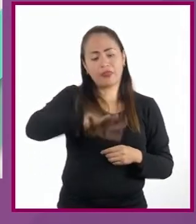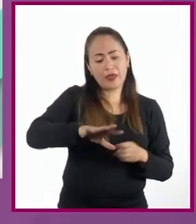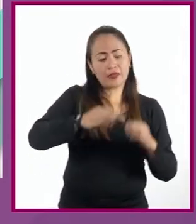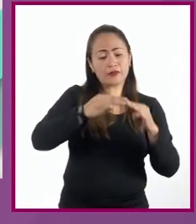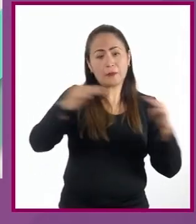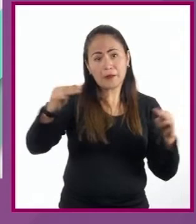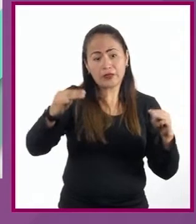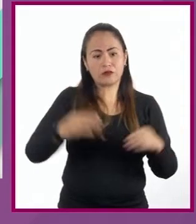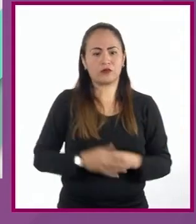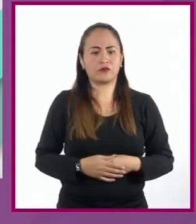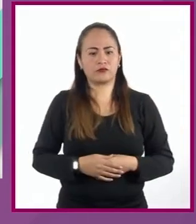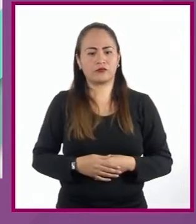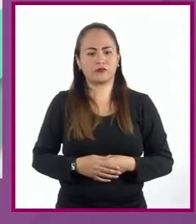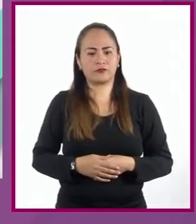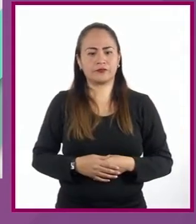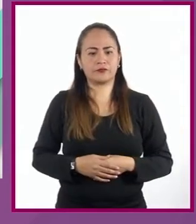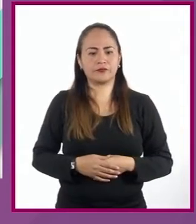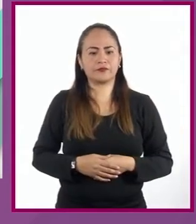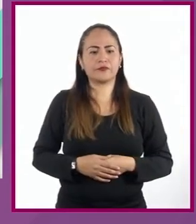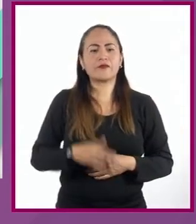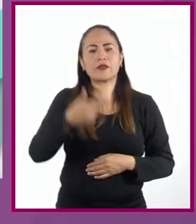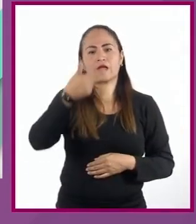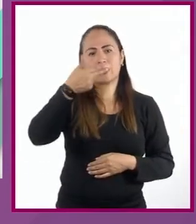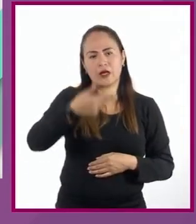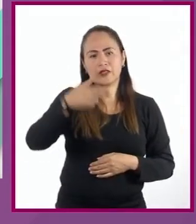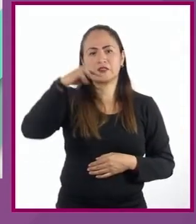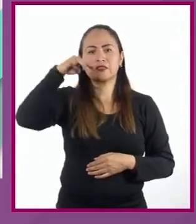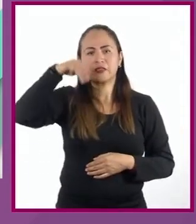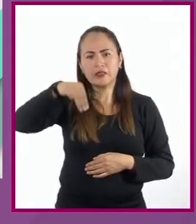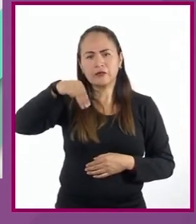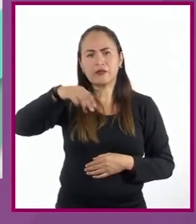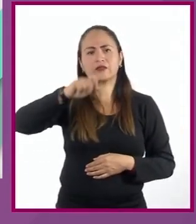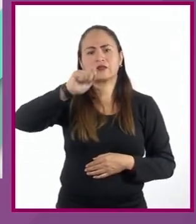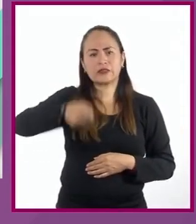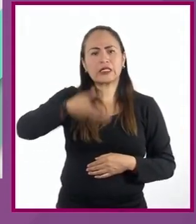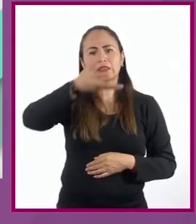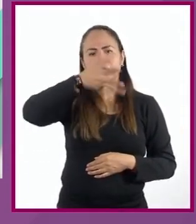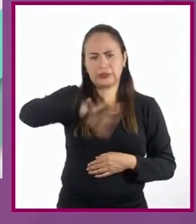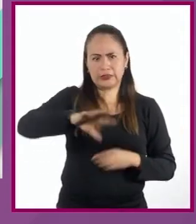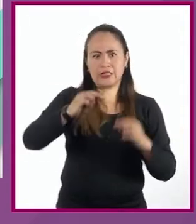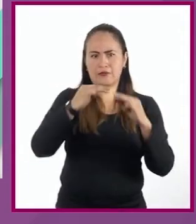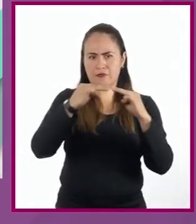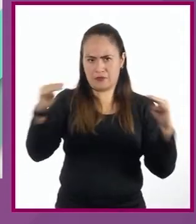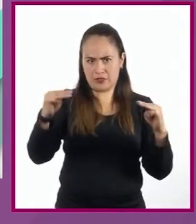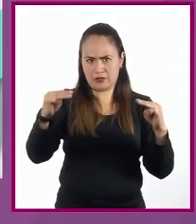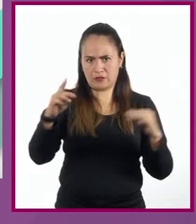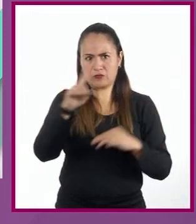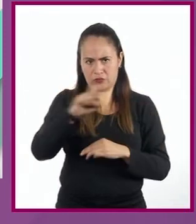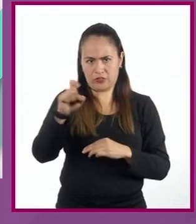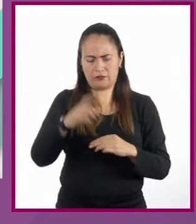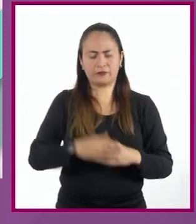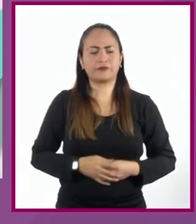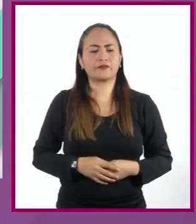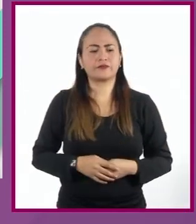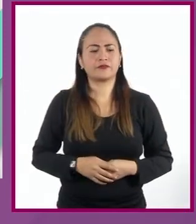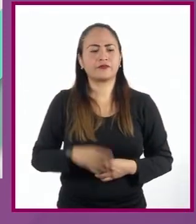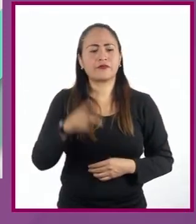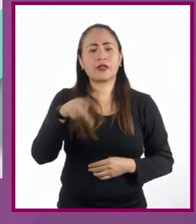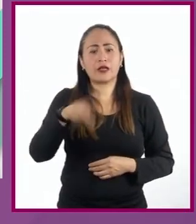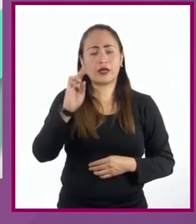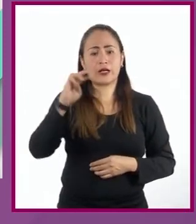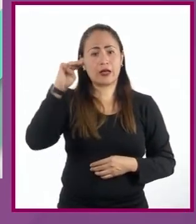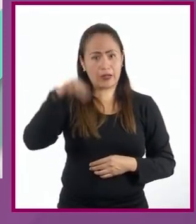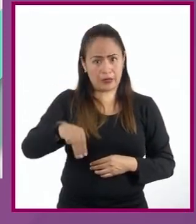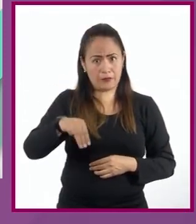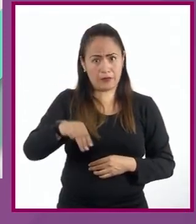El hectómetro se abrevia HM, equivale a 100 metros. Y el kilómetro se abrevia